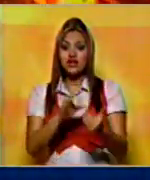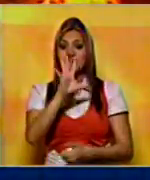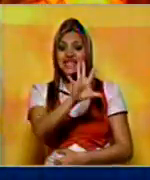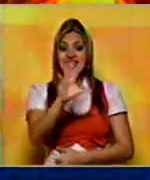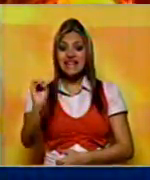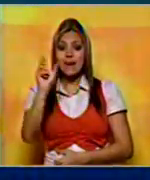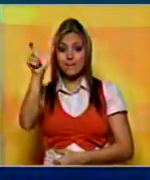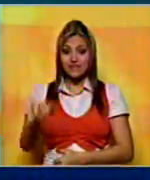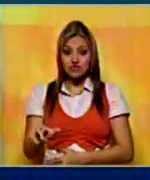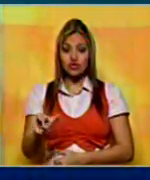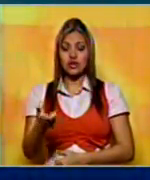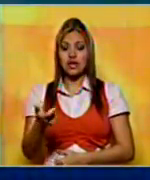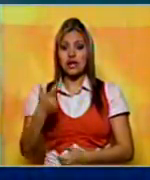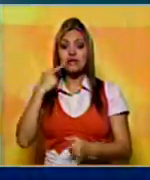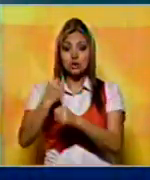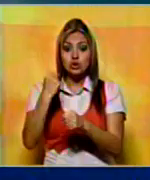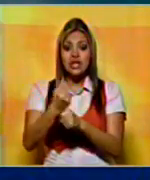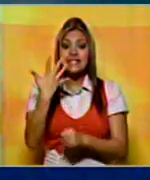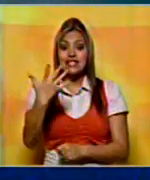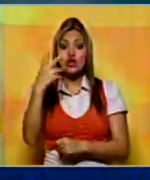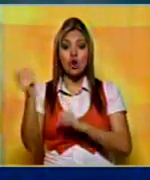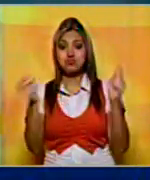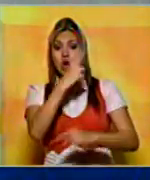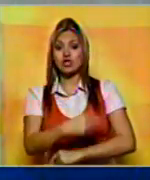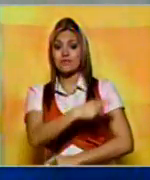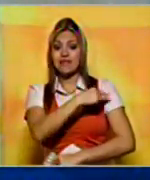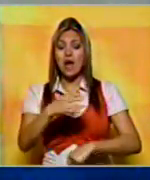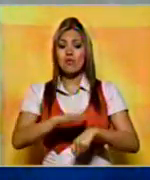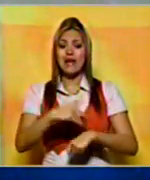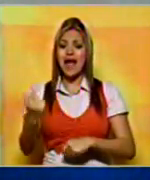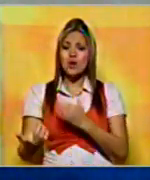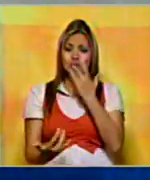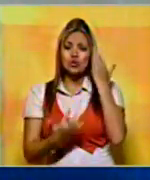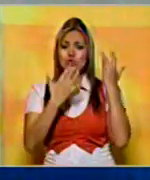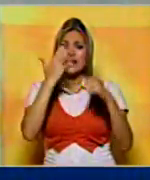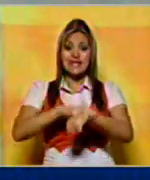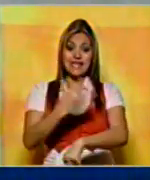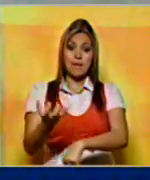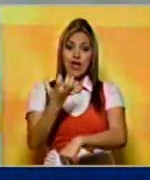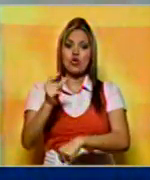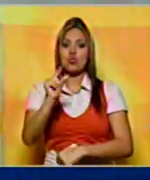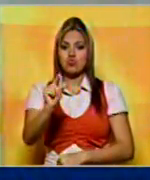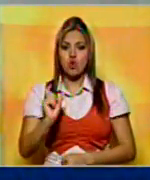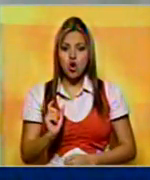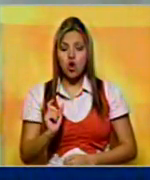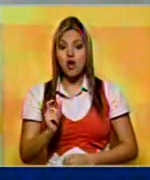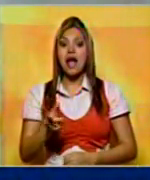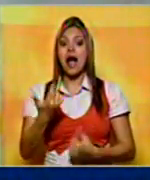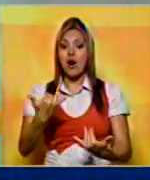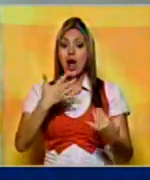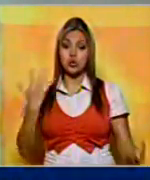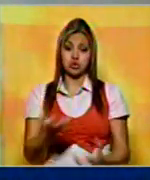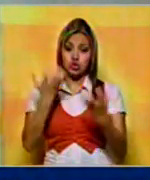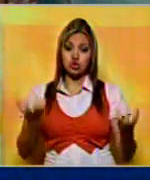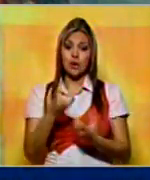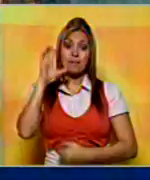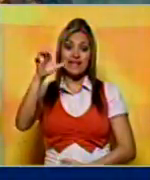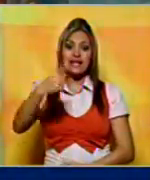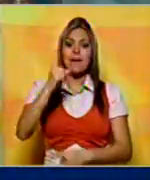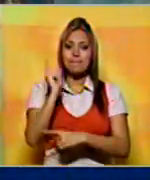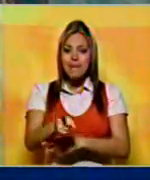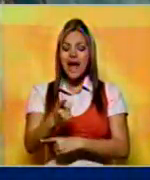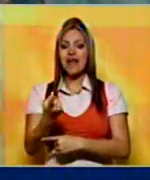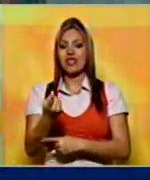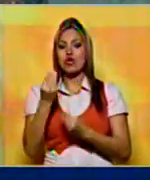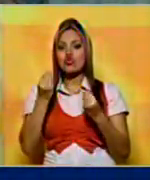500 efectivos en la zona, 5 de ellos hospitalizados por inhalar humo y sufrir quemaduras leves. La temporada de incendios en ese país varía según la